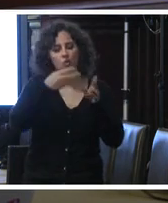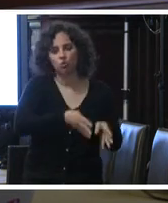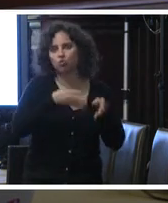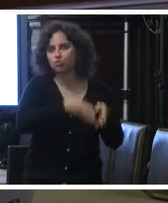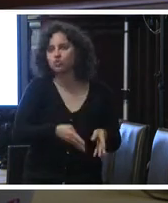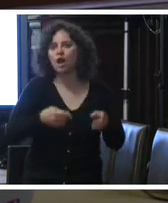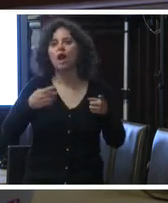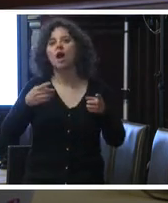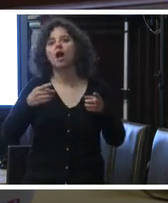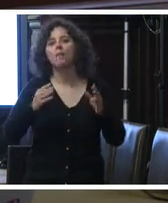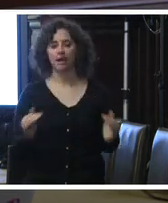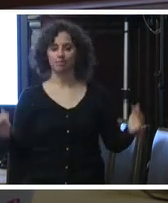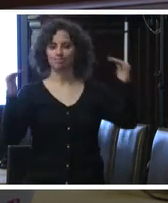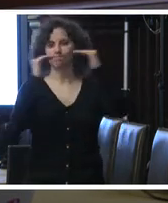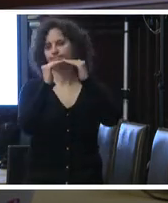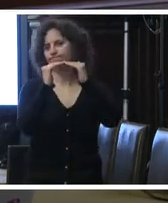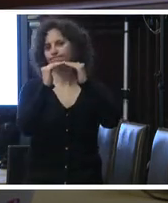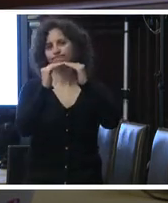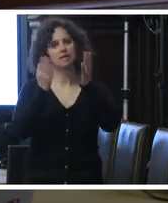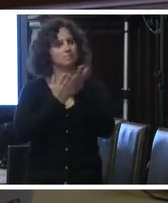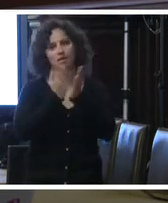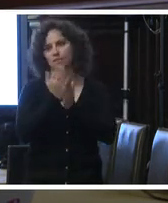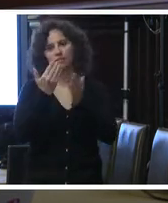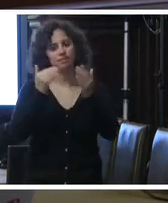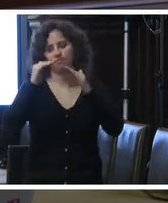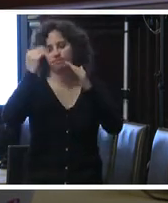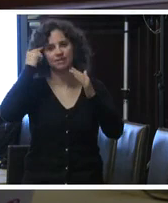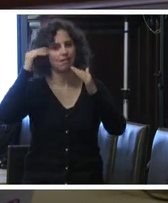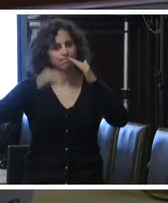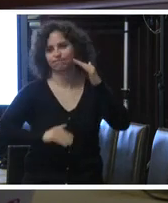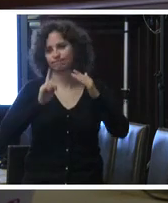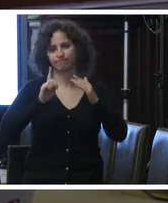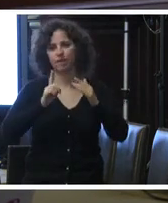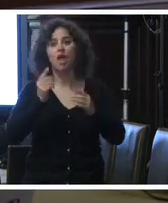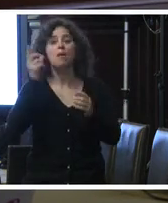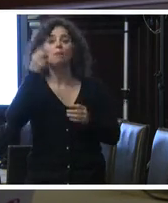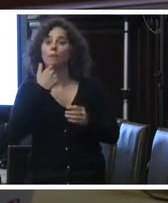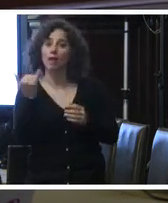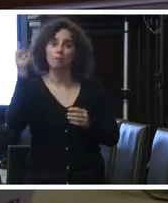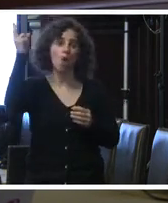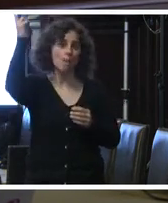lucha para la igualdad de género. En lugares como Perú hay